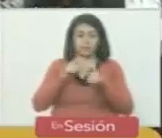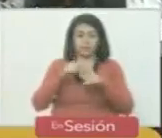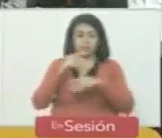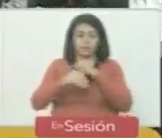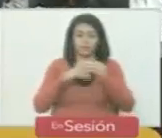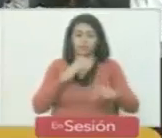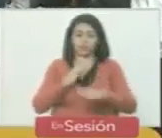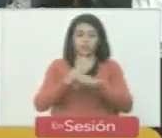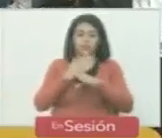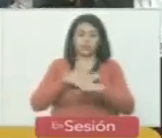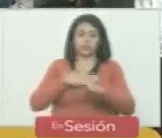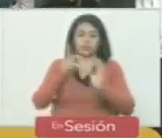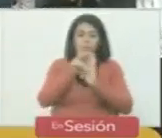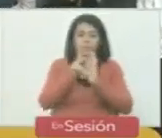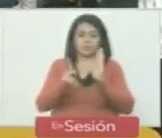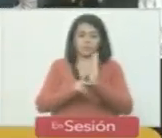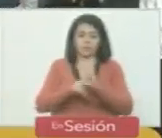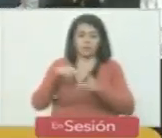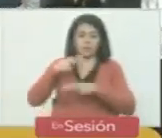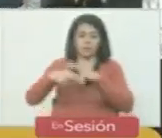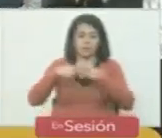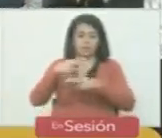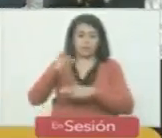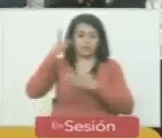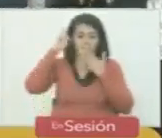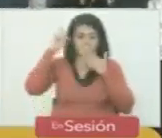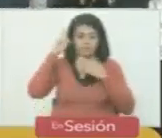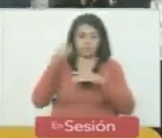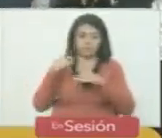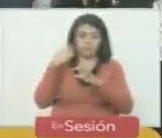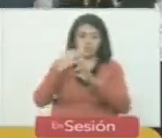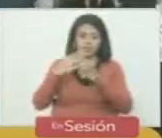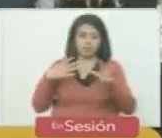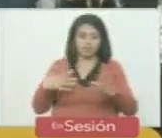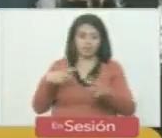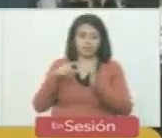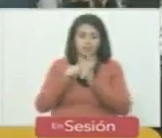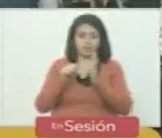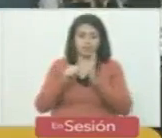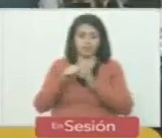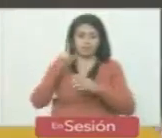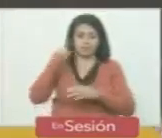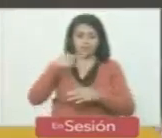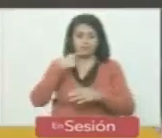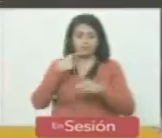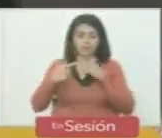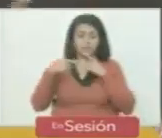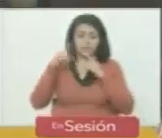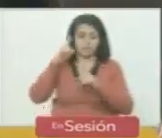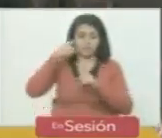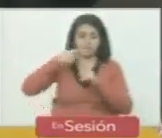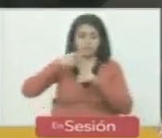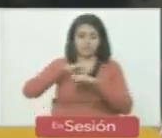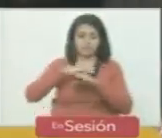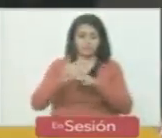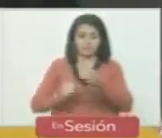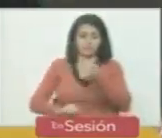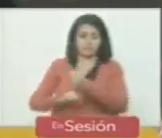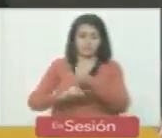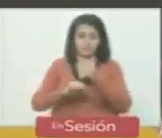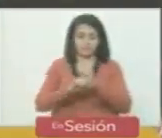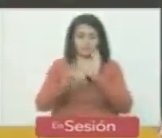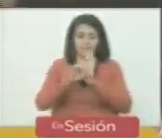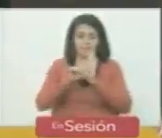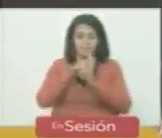en contra de mis principios y de mis ancestros. Soy del Estado Amazonas, oriundo del Estado Amazonas. En ese sentido, apoyamos el